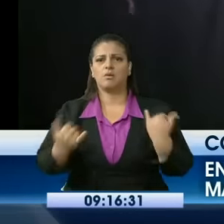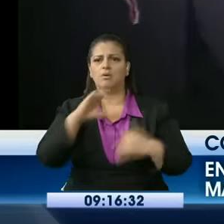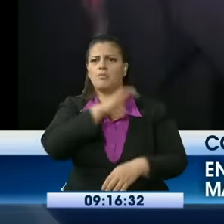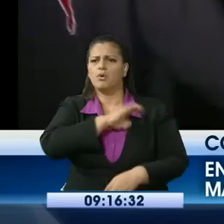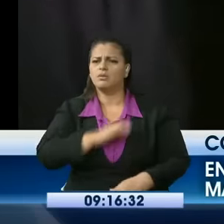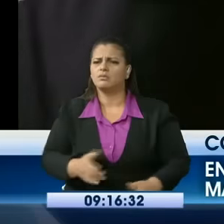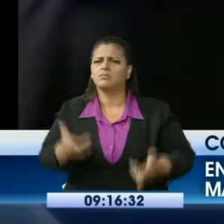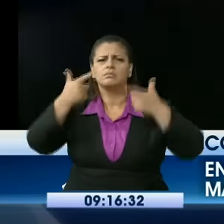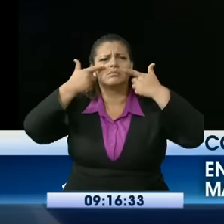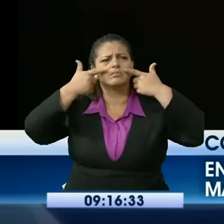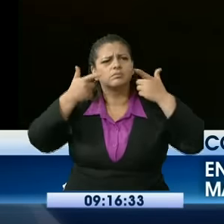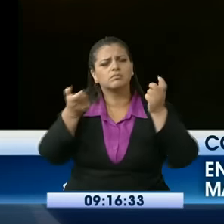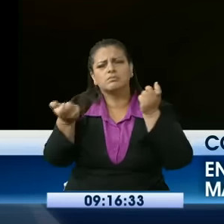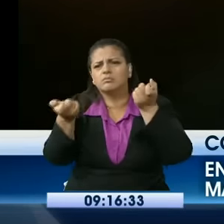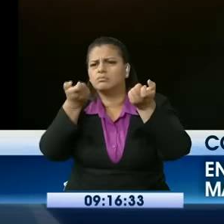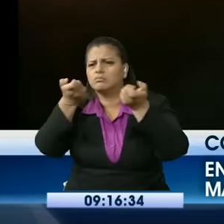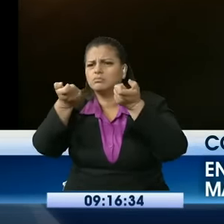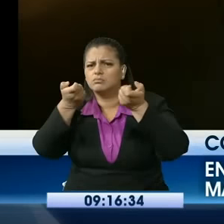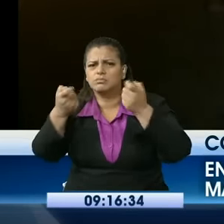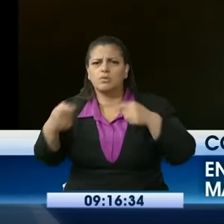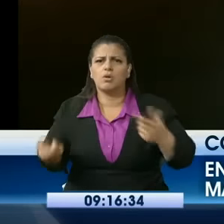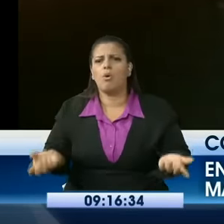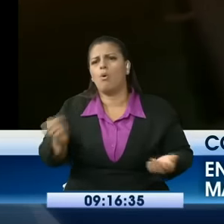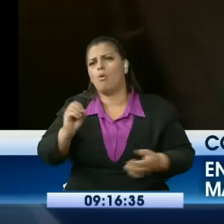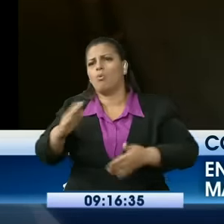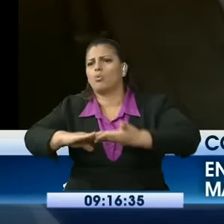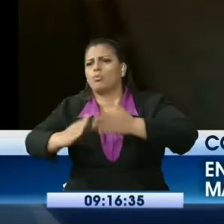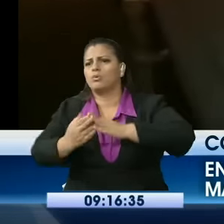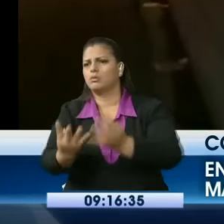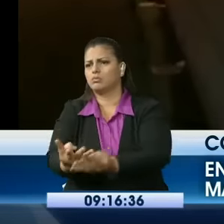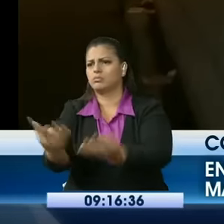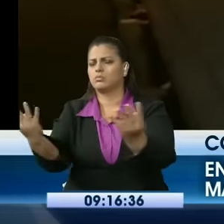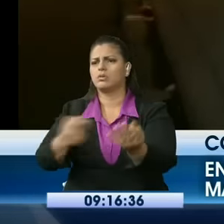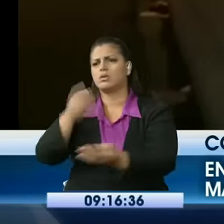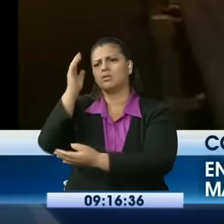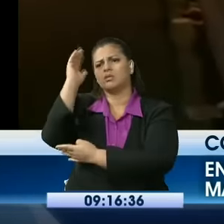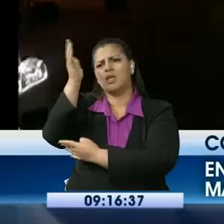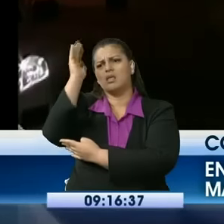digo, preventiva, a través de charlas con la comunidad, charlas en los